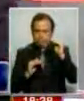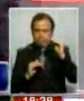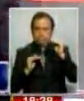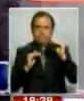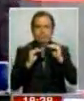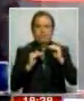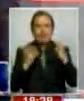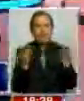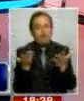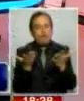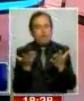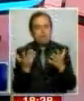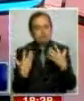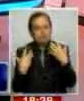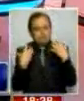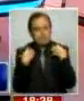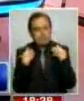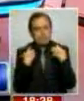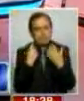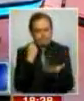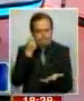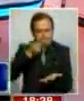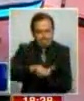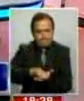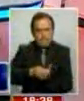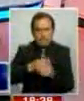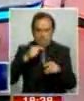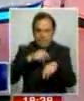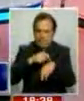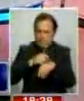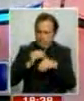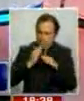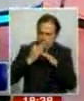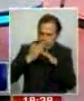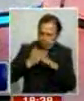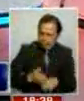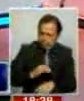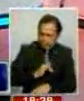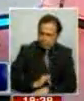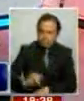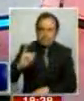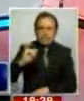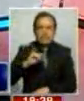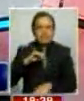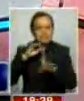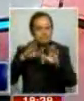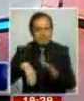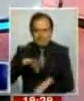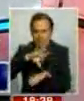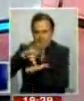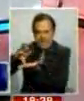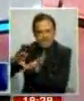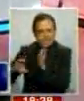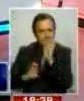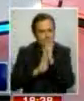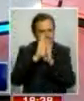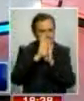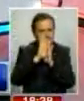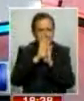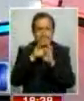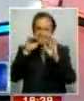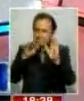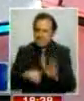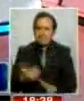responsable? Financiándolo de forma sustentable con una reforma tributaria. Así lo hacen los países desarrollados. Matilde, los países